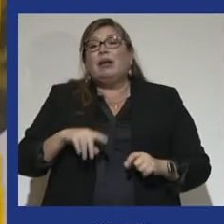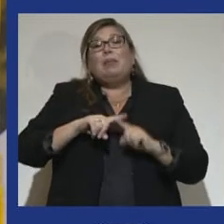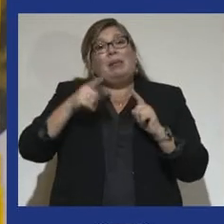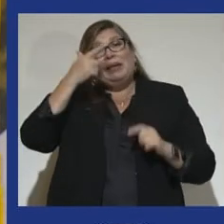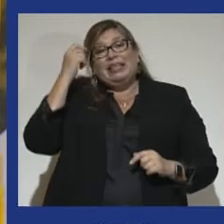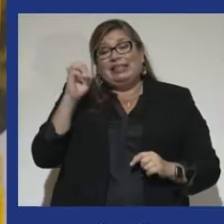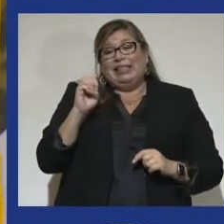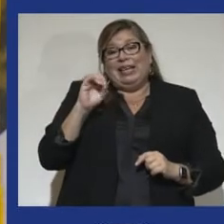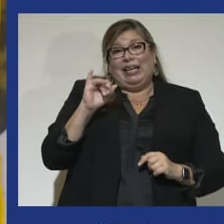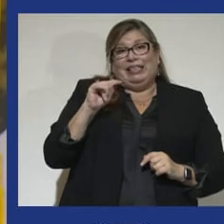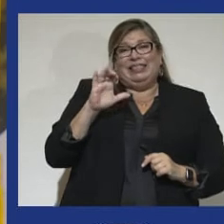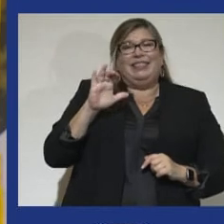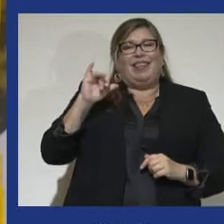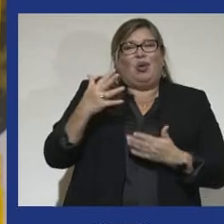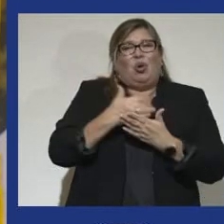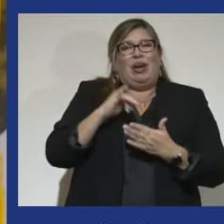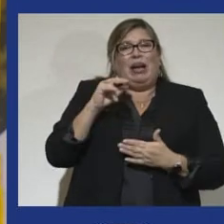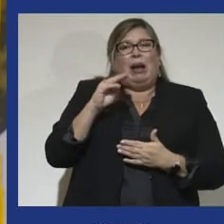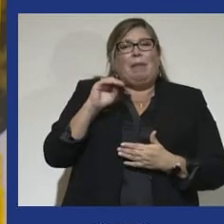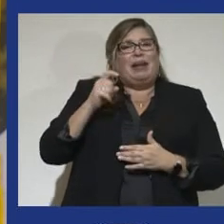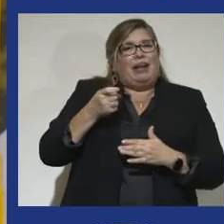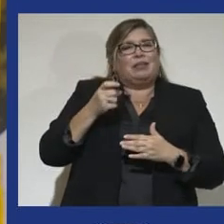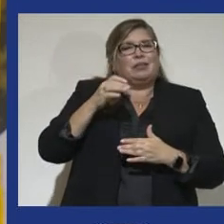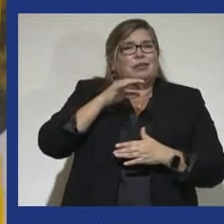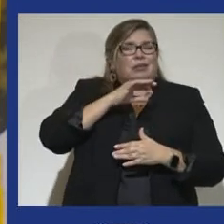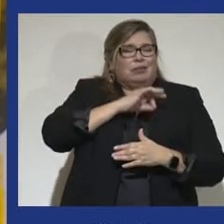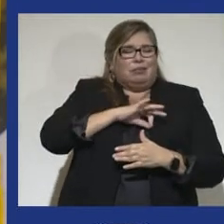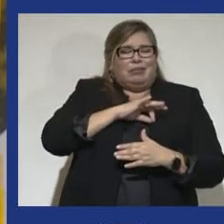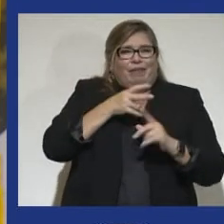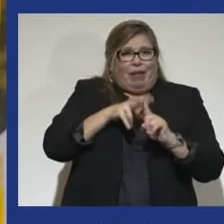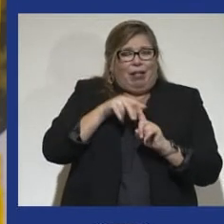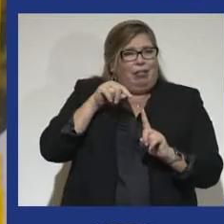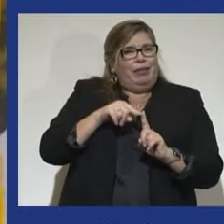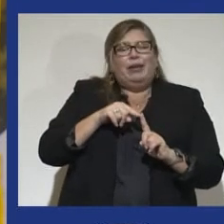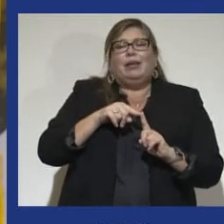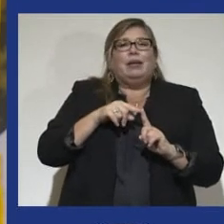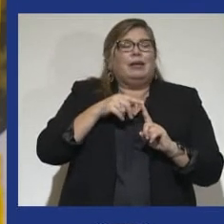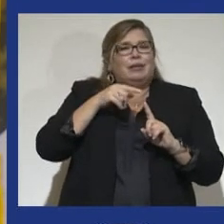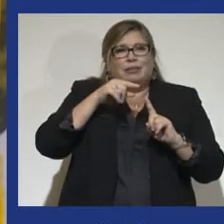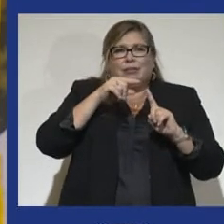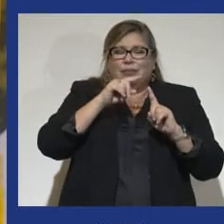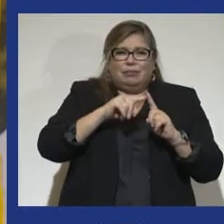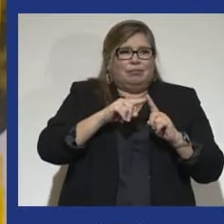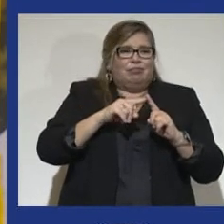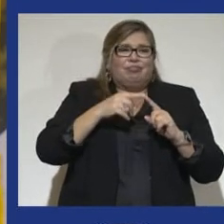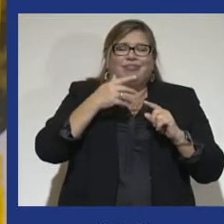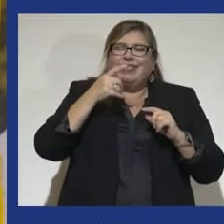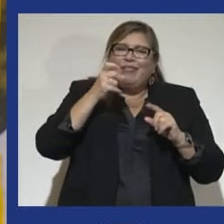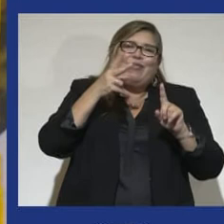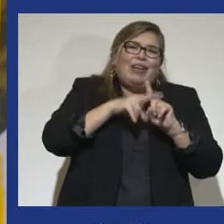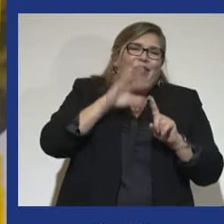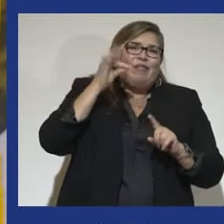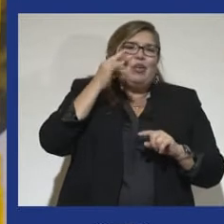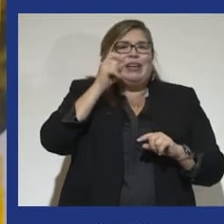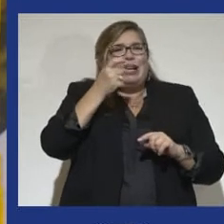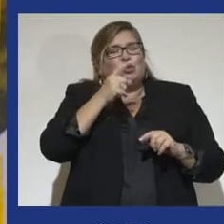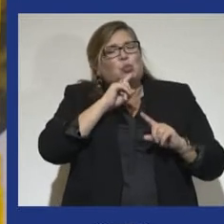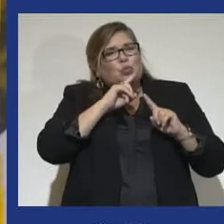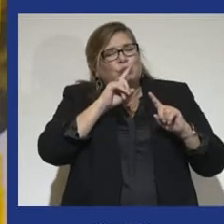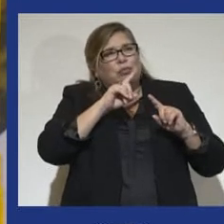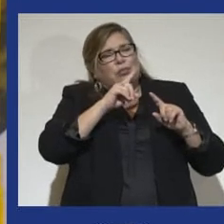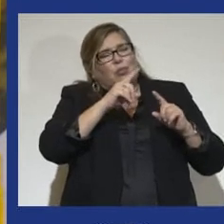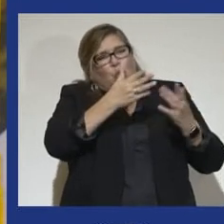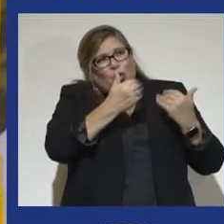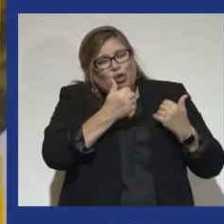las presentaciones los documentos etc dependen de que uno presente sus w2 y que haga su